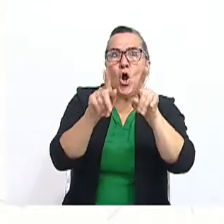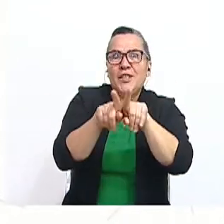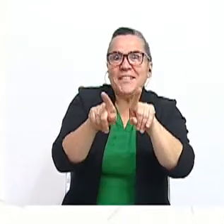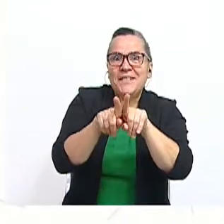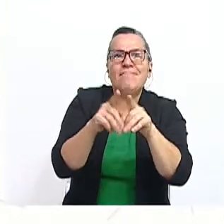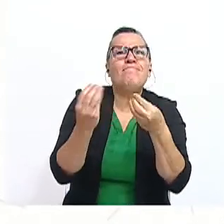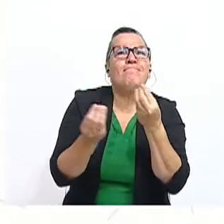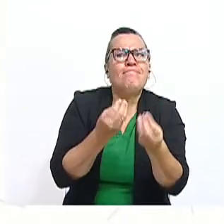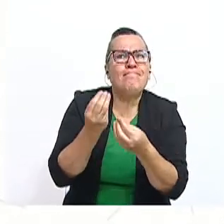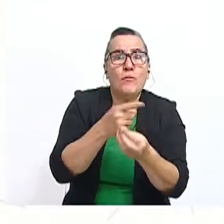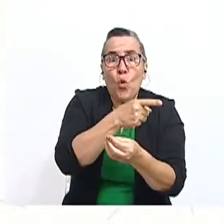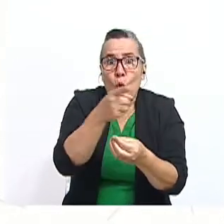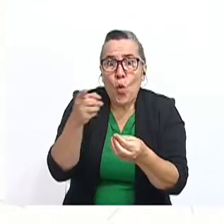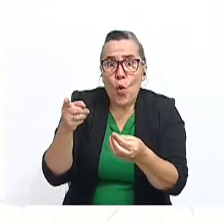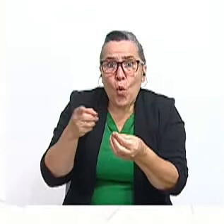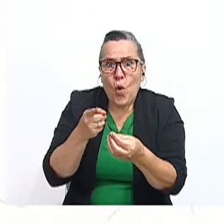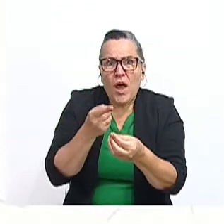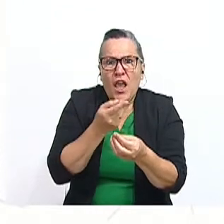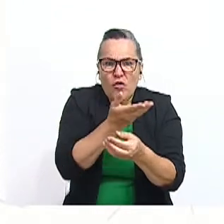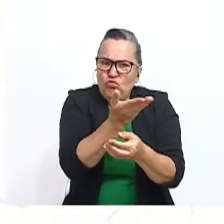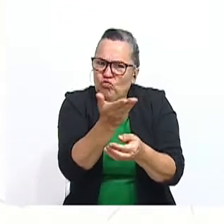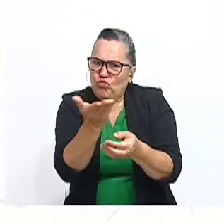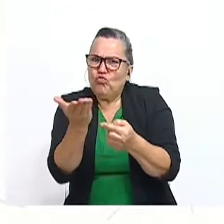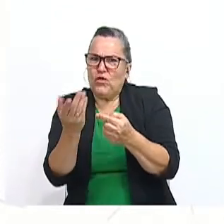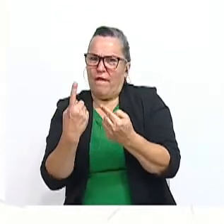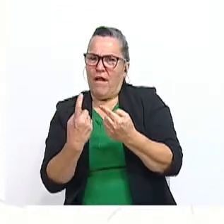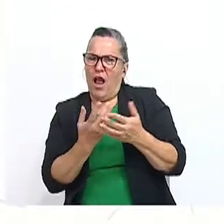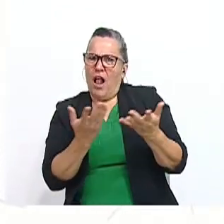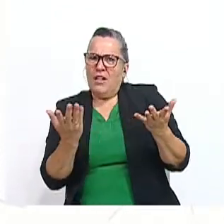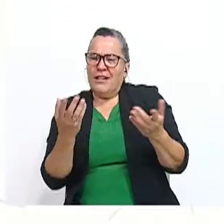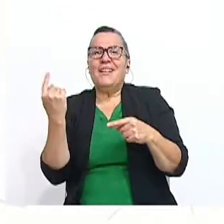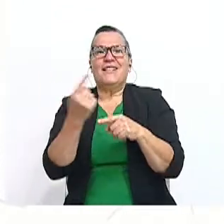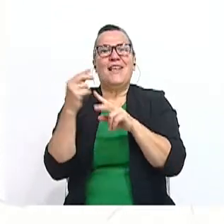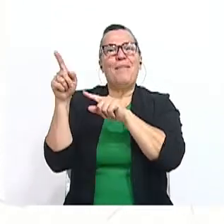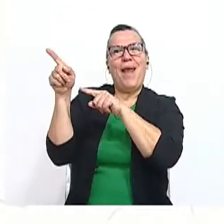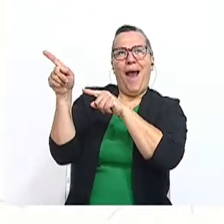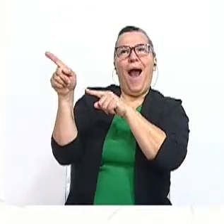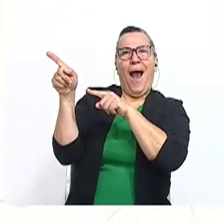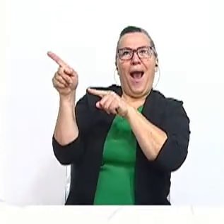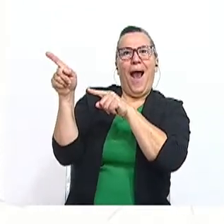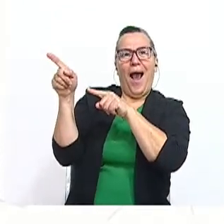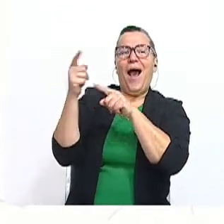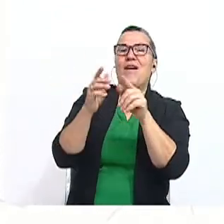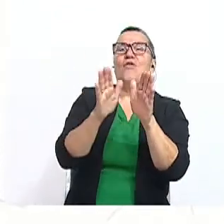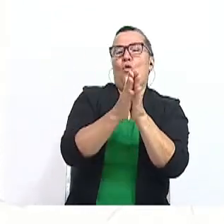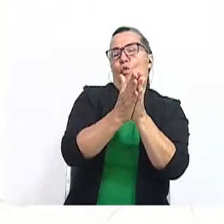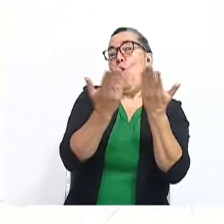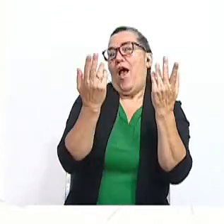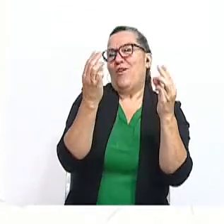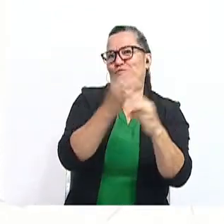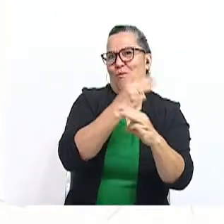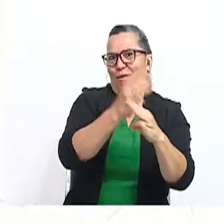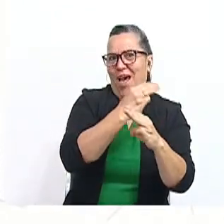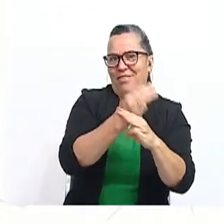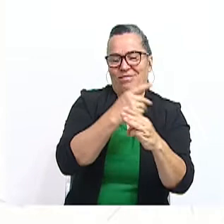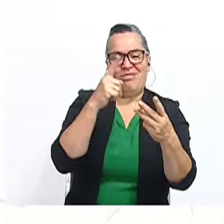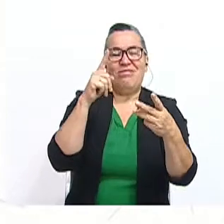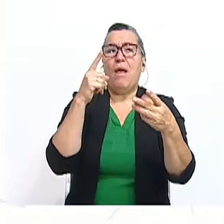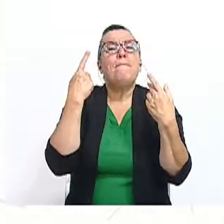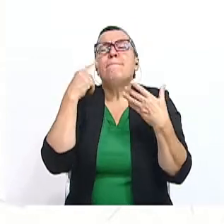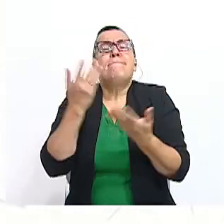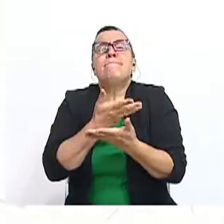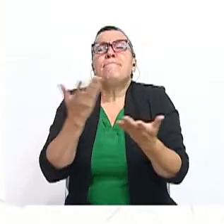ocupo es que tengamos ciertos insumos, ¿les parece? Como siempre, vamos a necesitar nuestro cuaderno de matemáticas. ¿Para